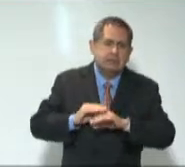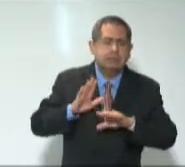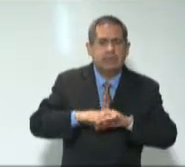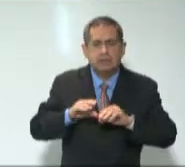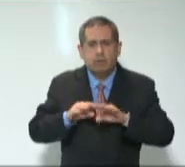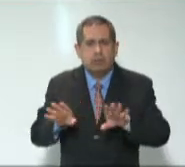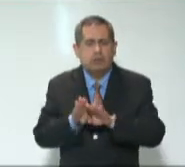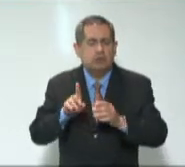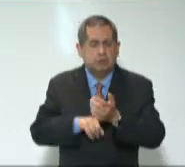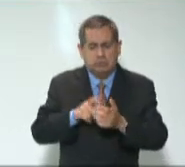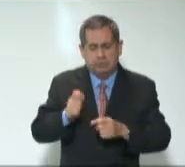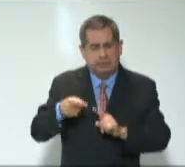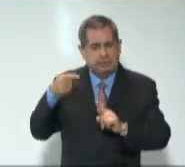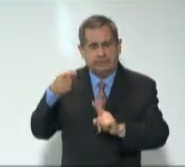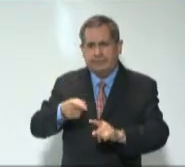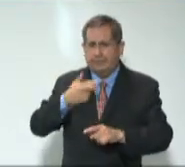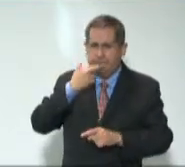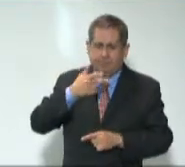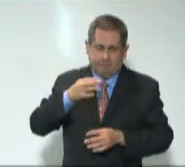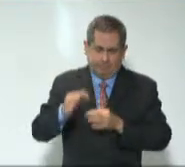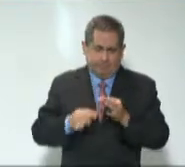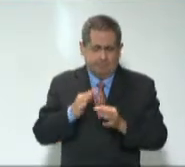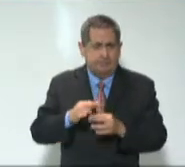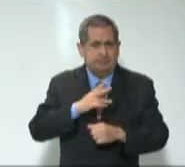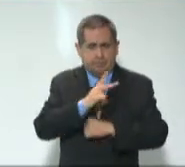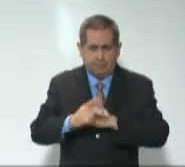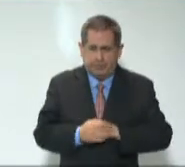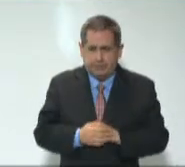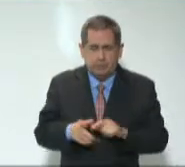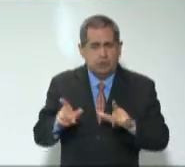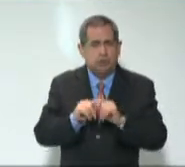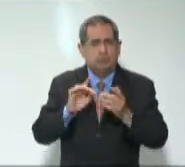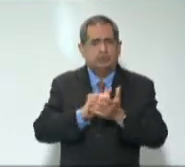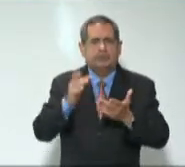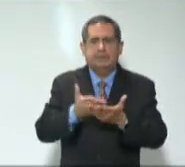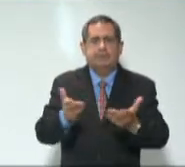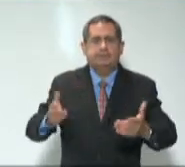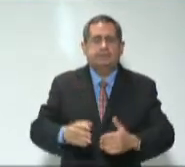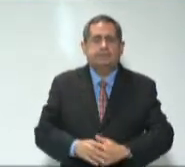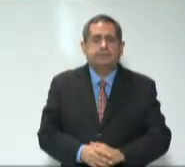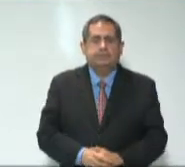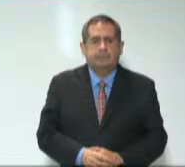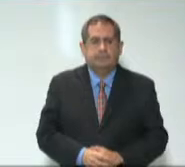la información una realidad en nuestro país Muchas gracias por su